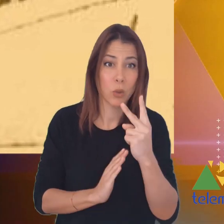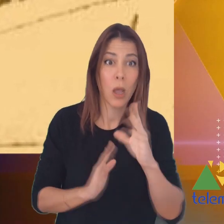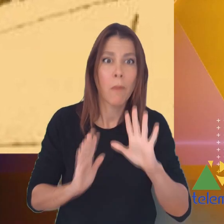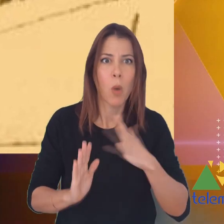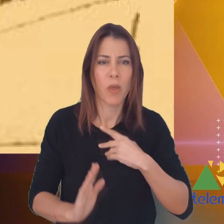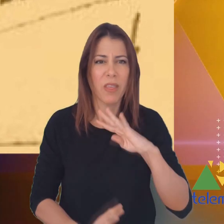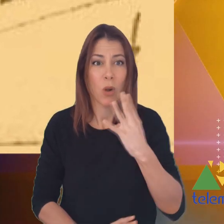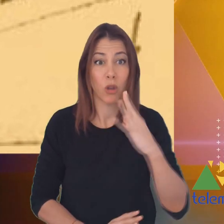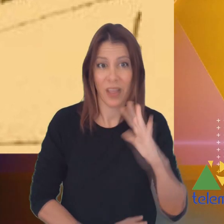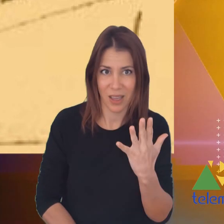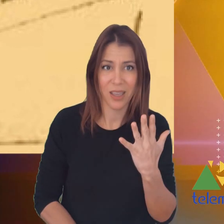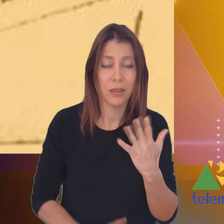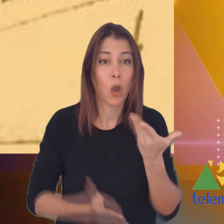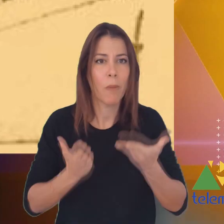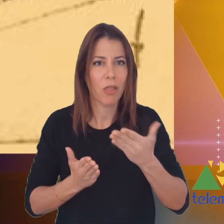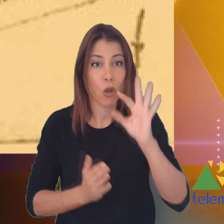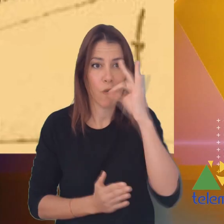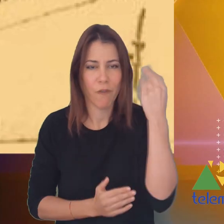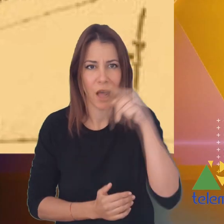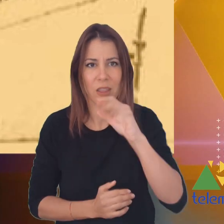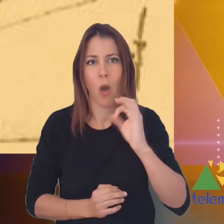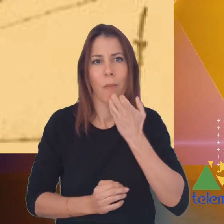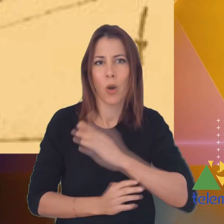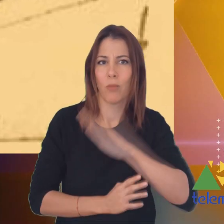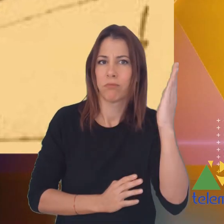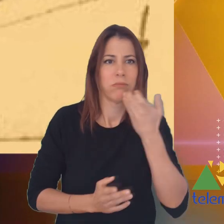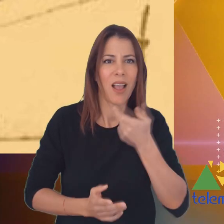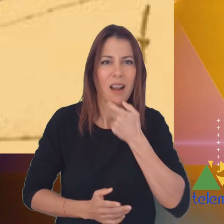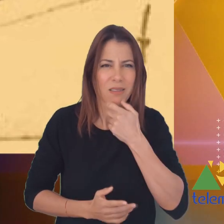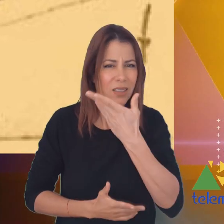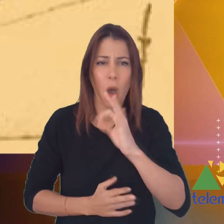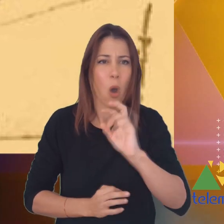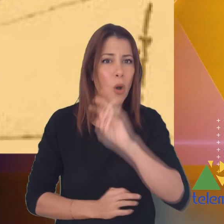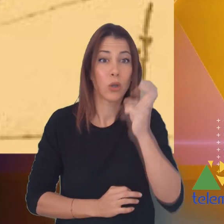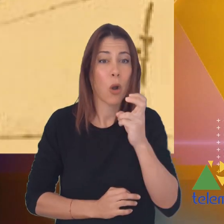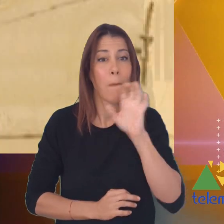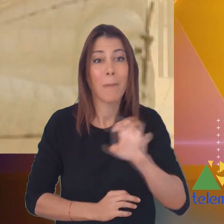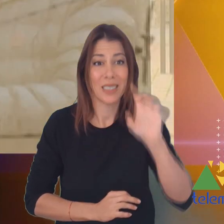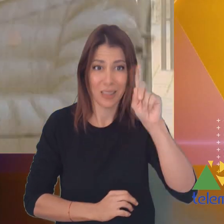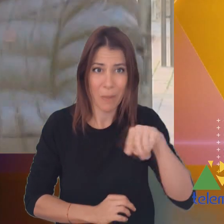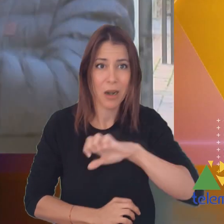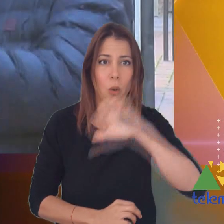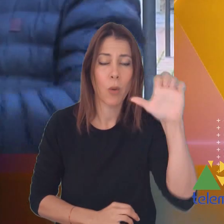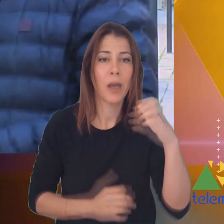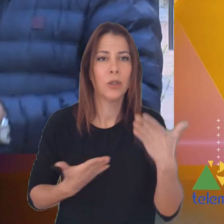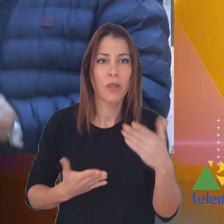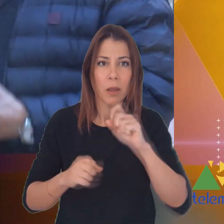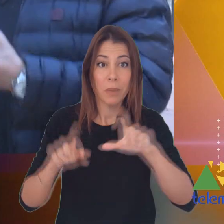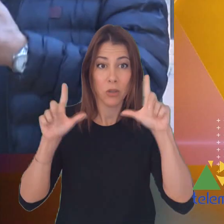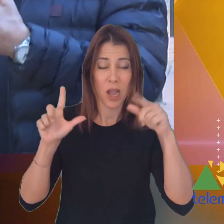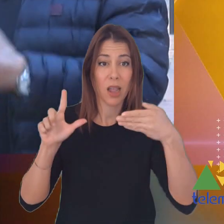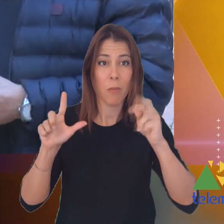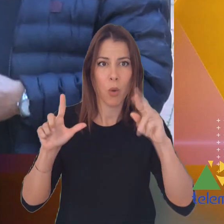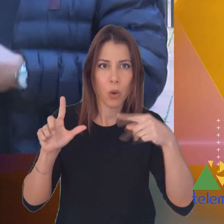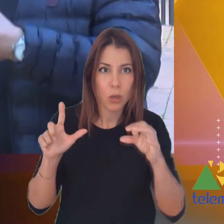cuarta o de quinta, comparado con Francia, comparado con Gran Bretaña, con los países europeos. Pues bueno, fueron personajes como Javier de